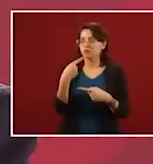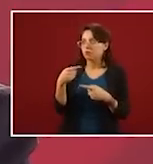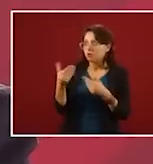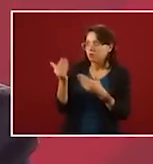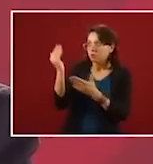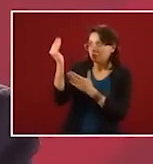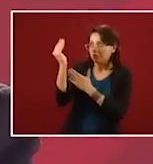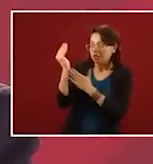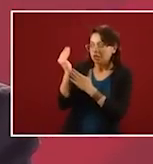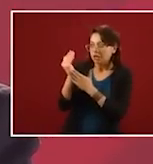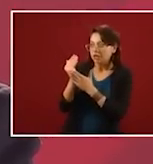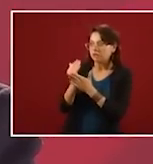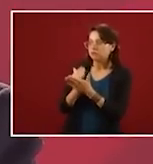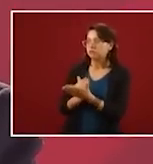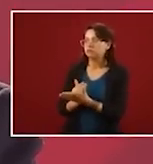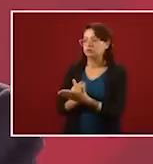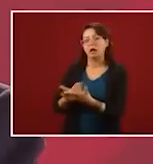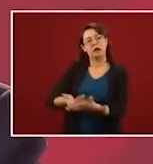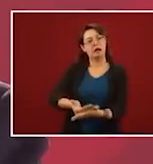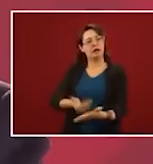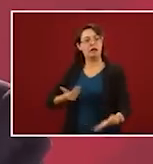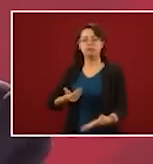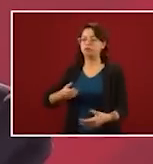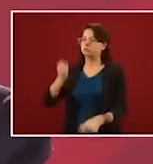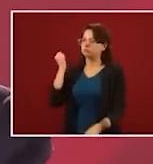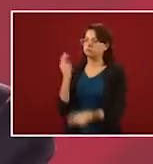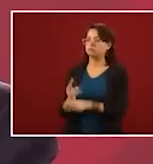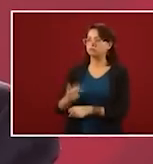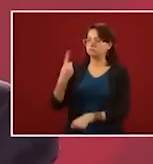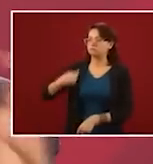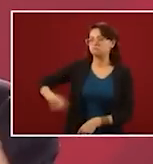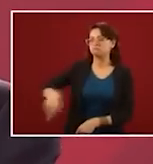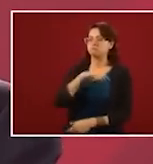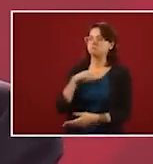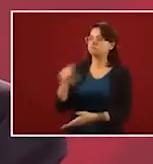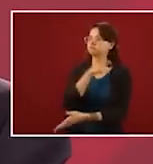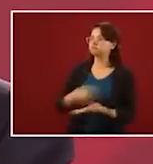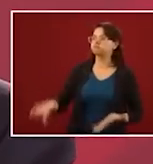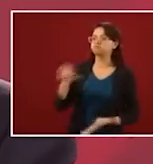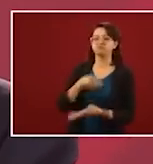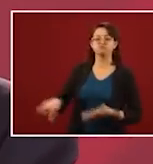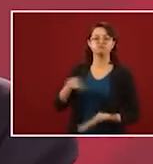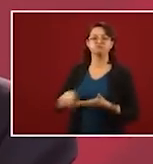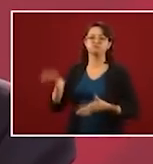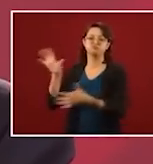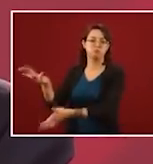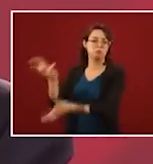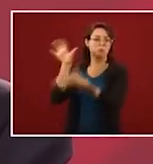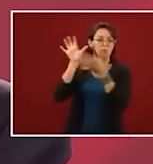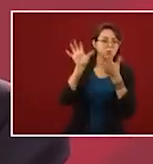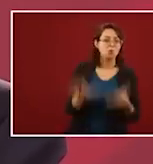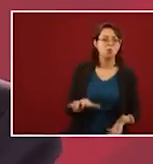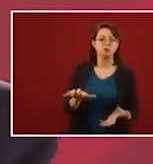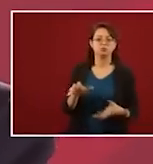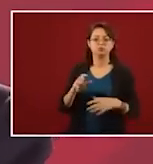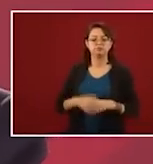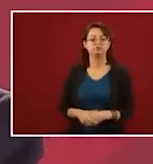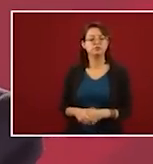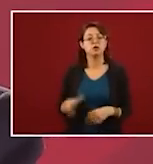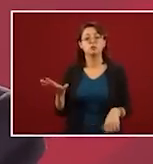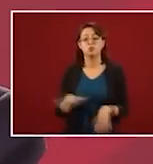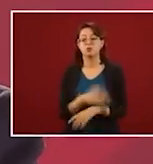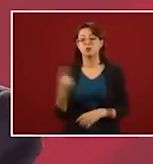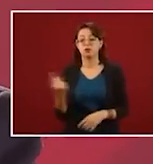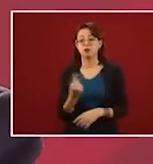el gobierno, compráramos los medicamentos y que no estuviéramos sujetos a lo que el jueves pasado llamé chantaje y